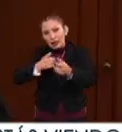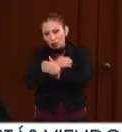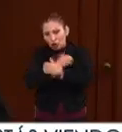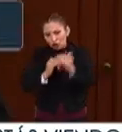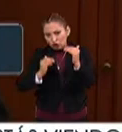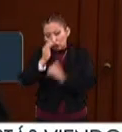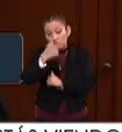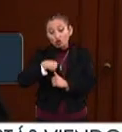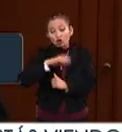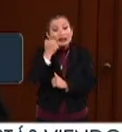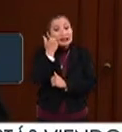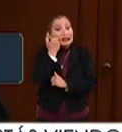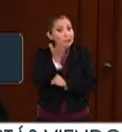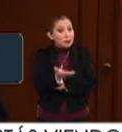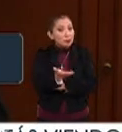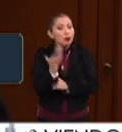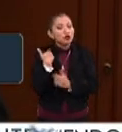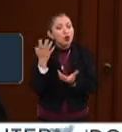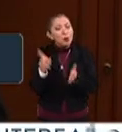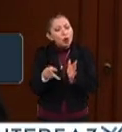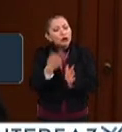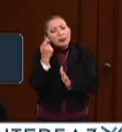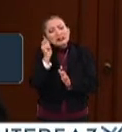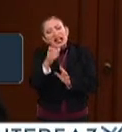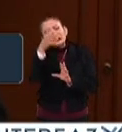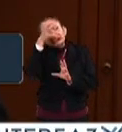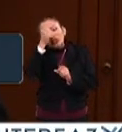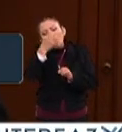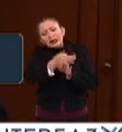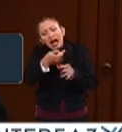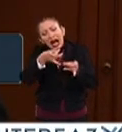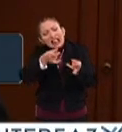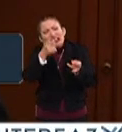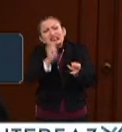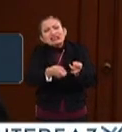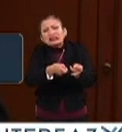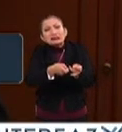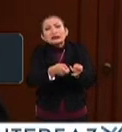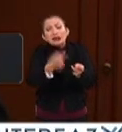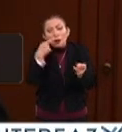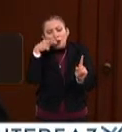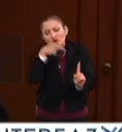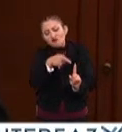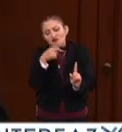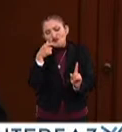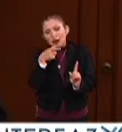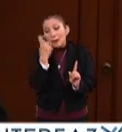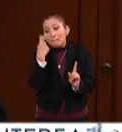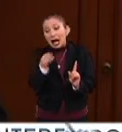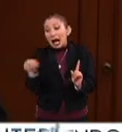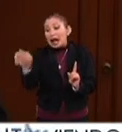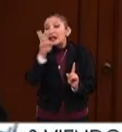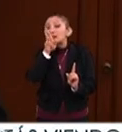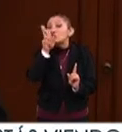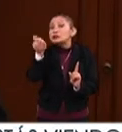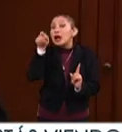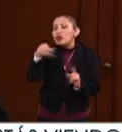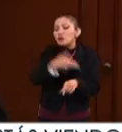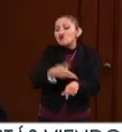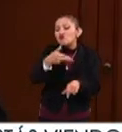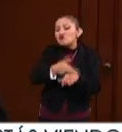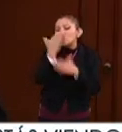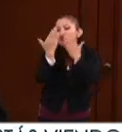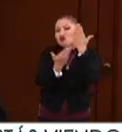superior. Nos proponemos redefinir el concepto actual de calidad centrarlo fundamentalmente en los resultados del